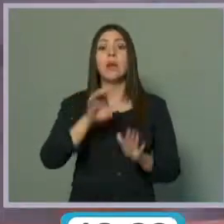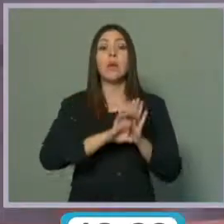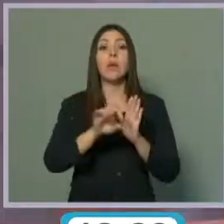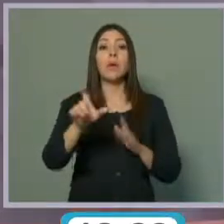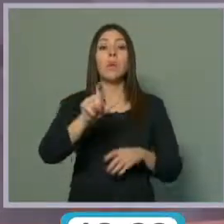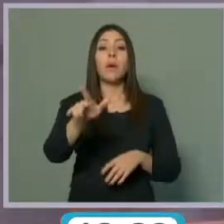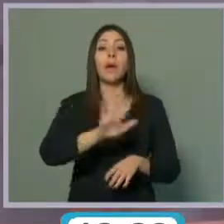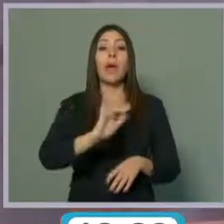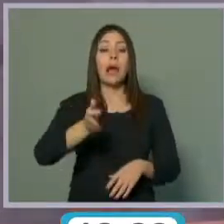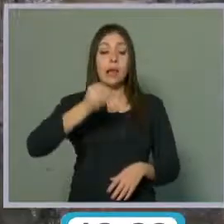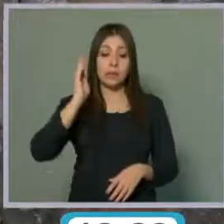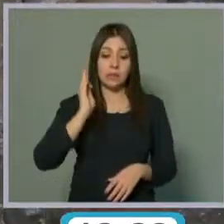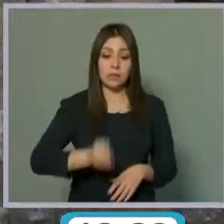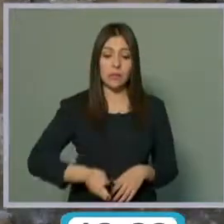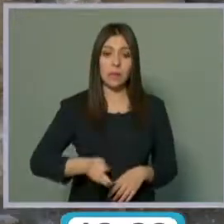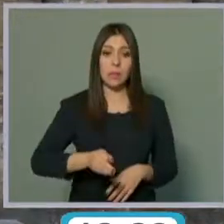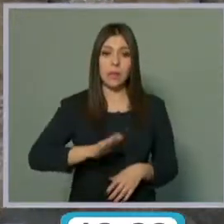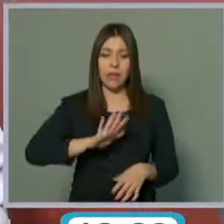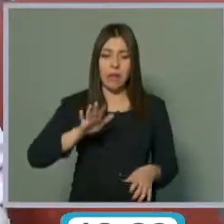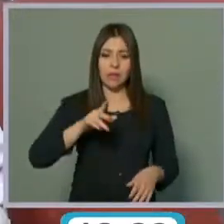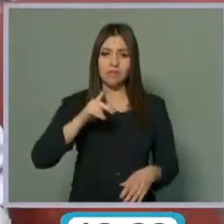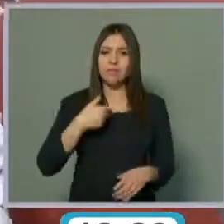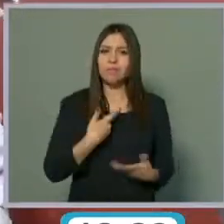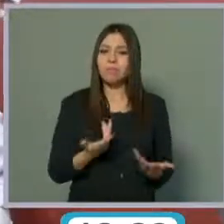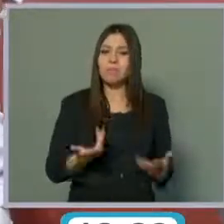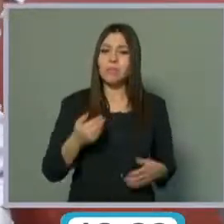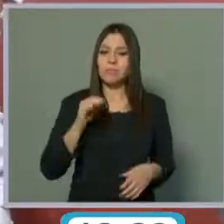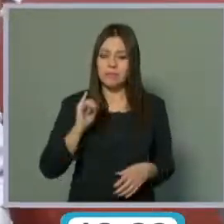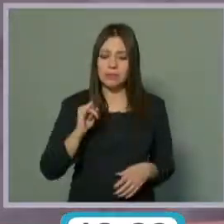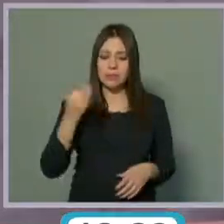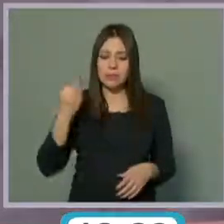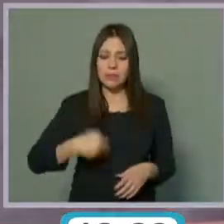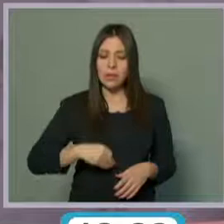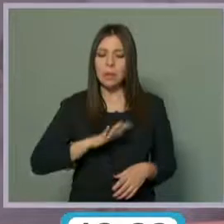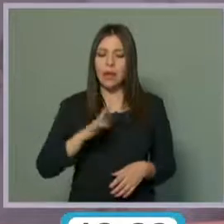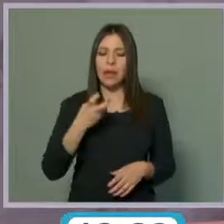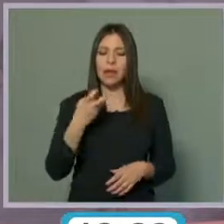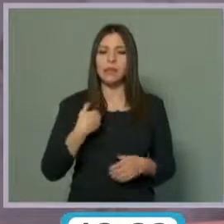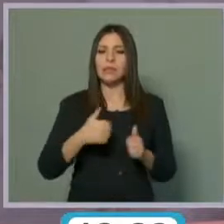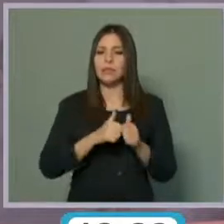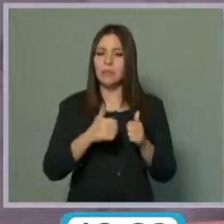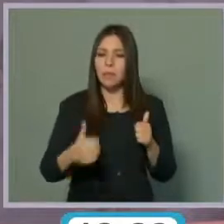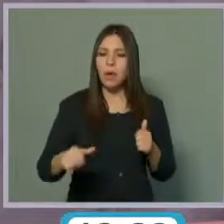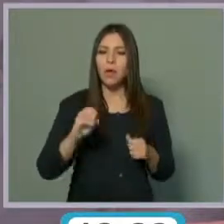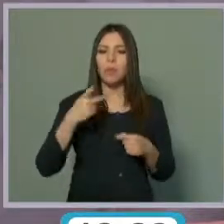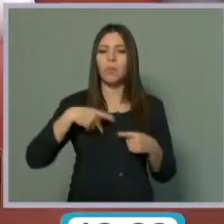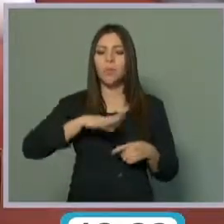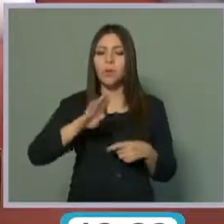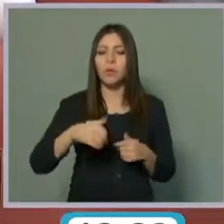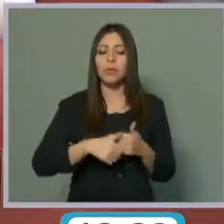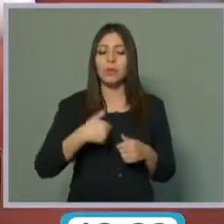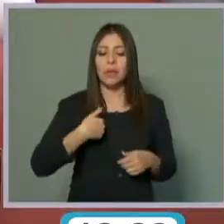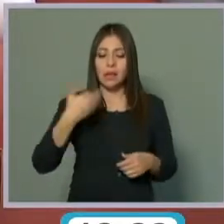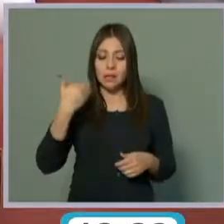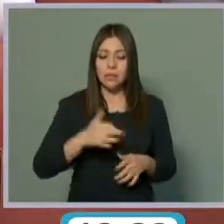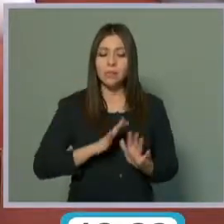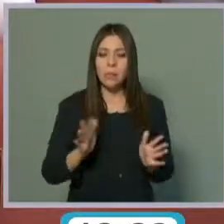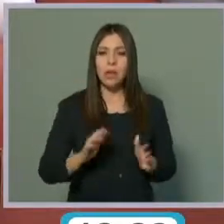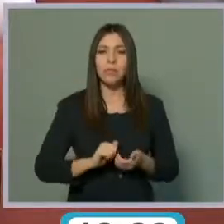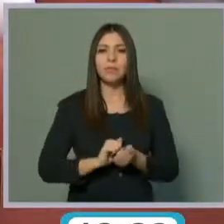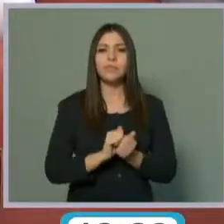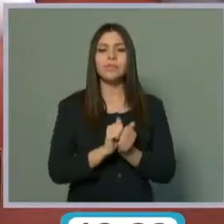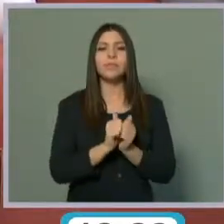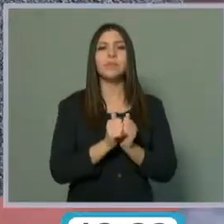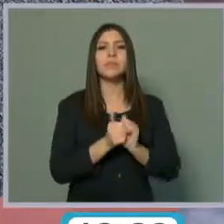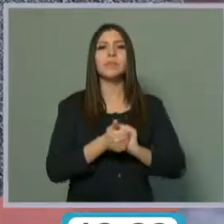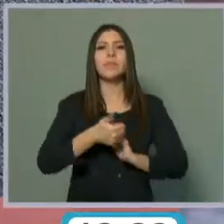hay una transmutación, y es cuando deciden hacer algo con ese dolor, de positivo y de constructivo. Pero también parece, y hay veces